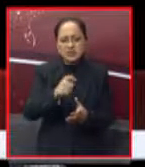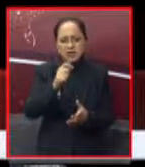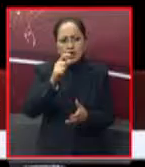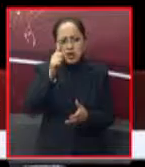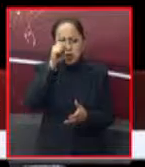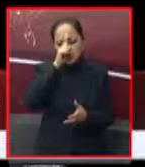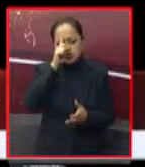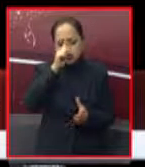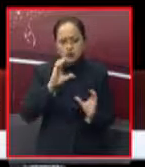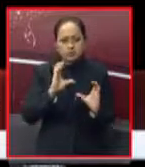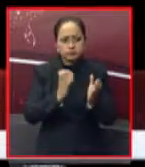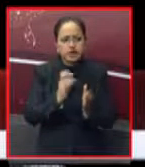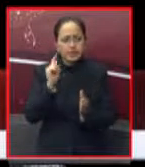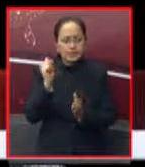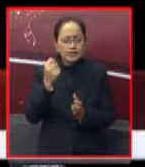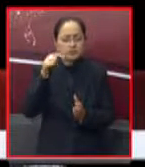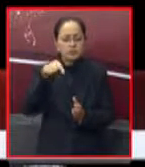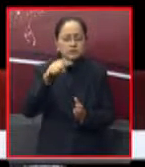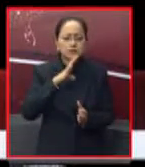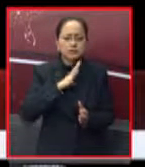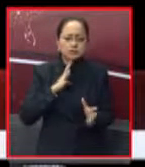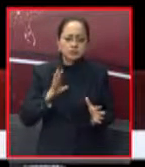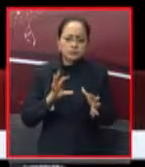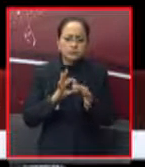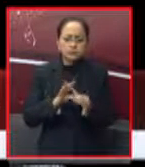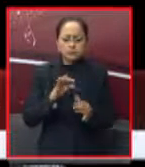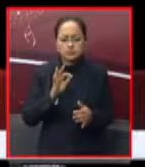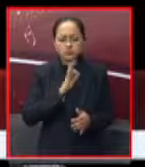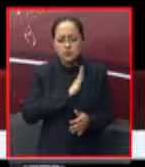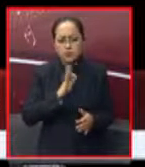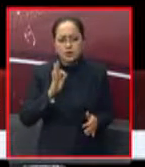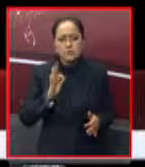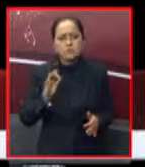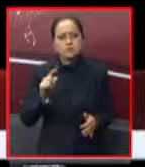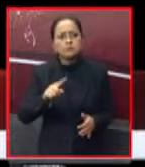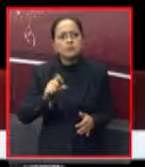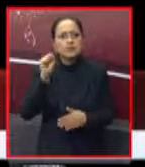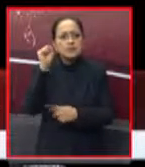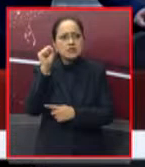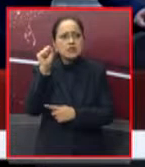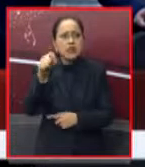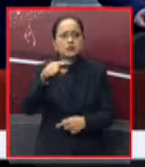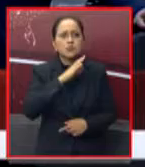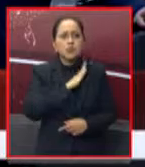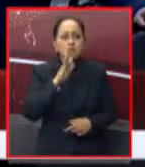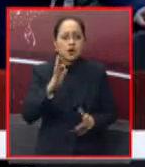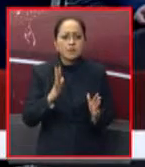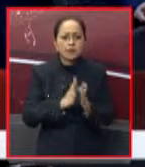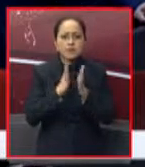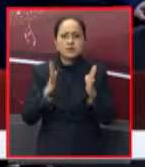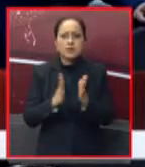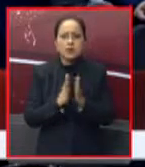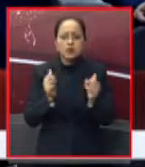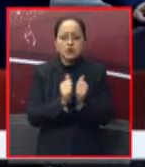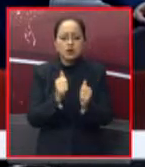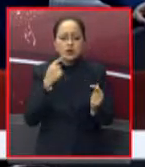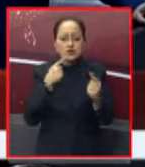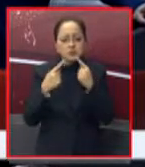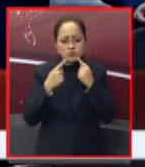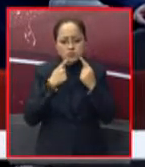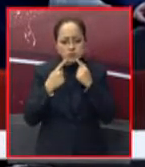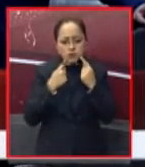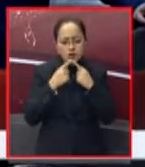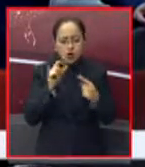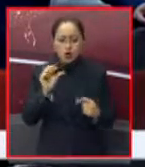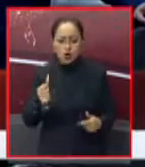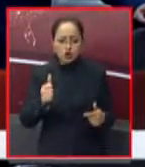también admita la posibilidad de que los sindicatos participen en la discusión, otros organismos